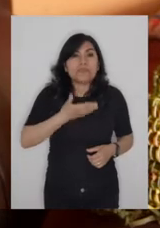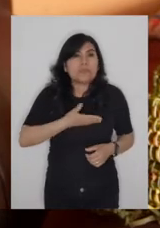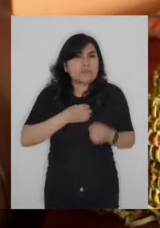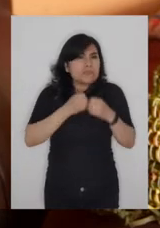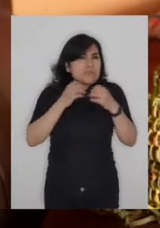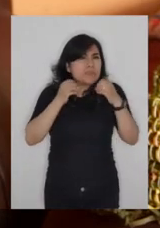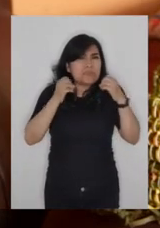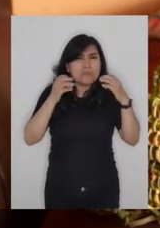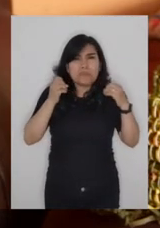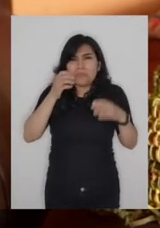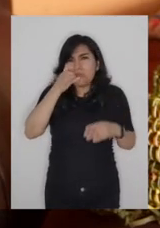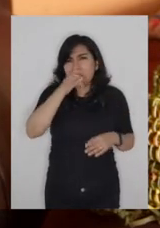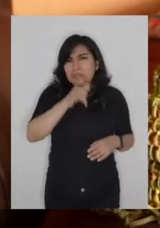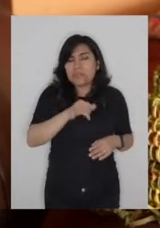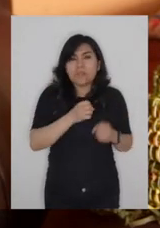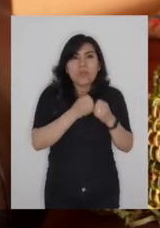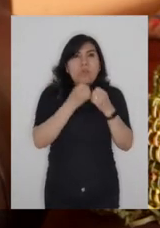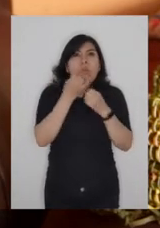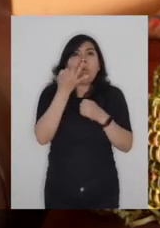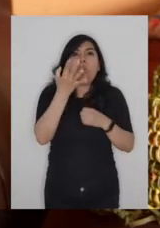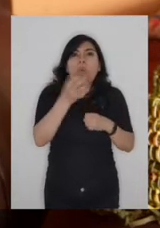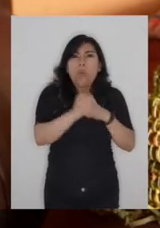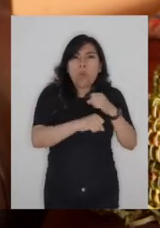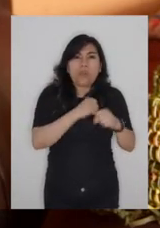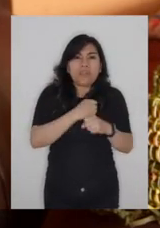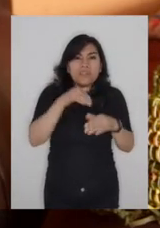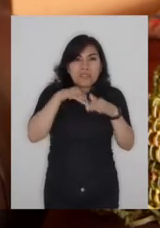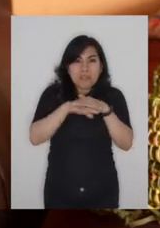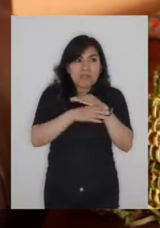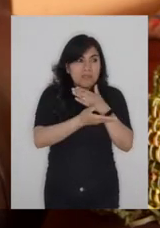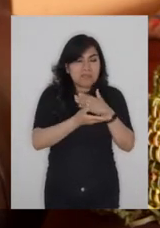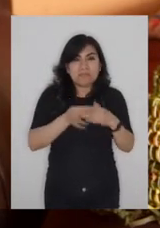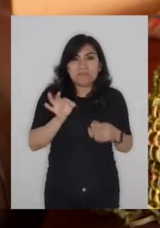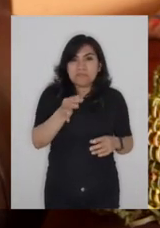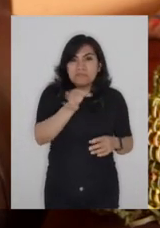¿cuántos años? ¿Y cuántos años estaría en los conchales este?